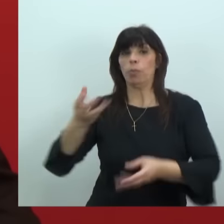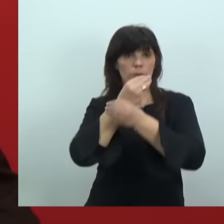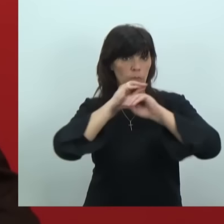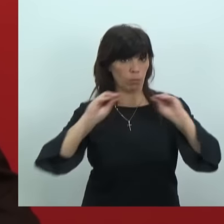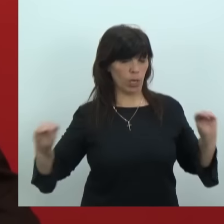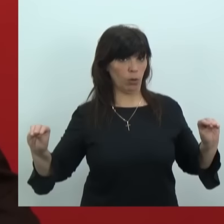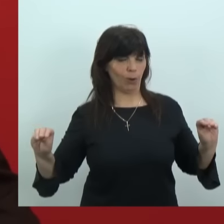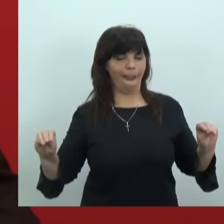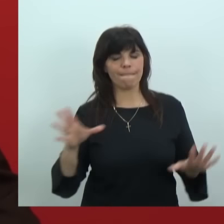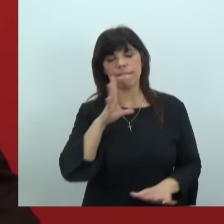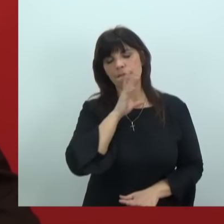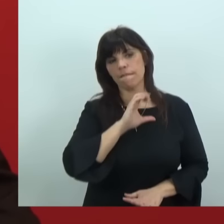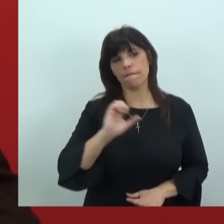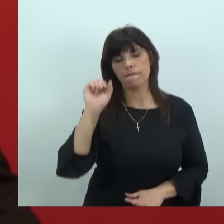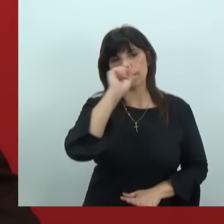¡Qué precioso!